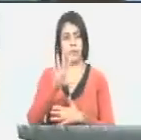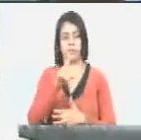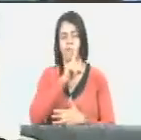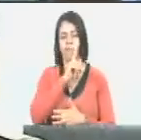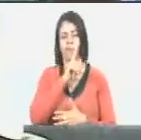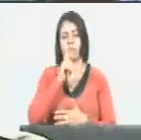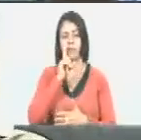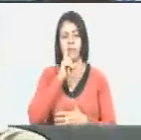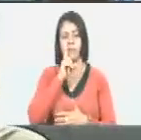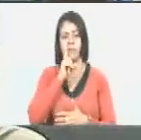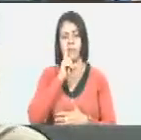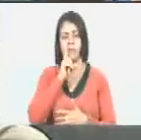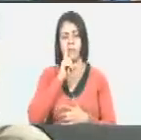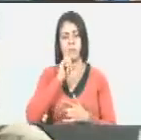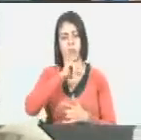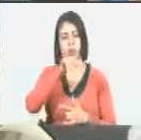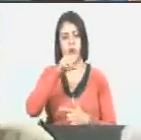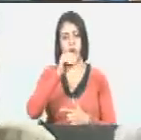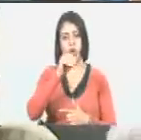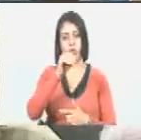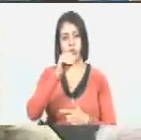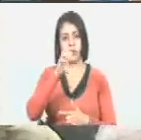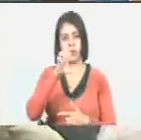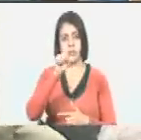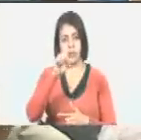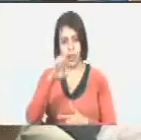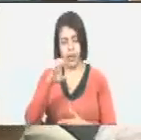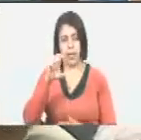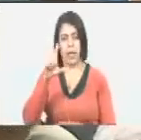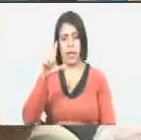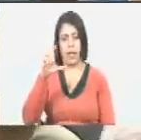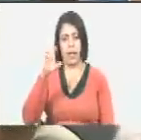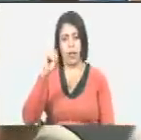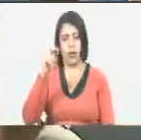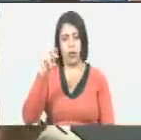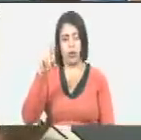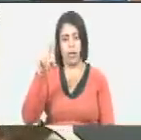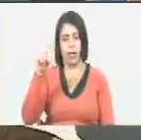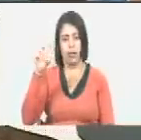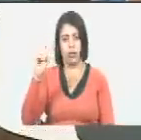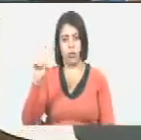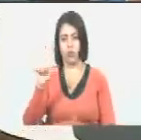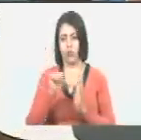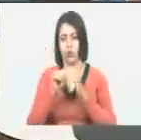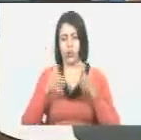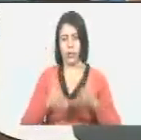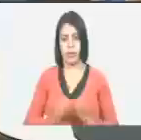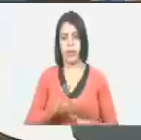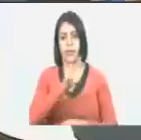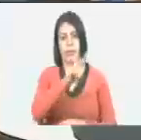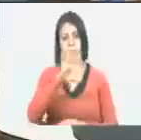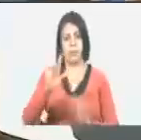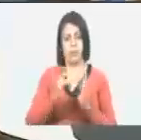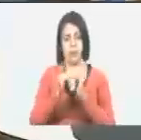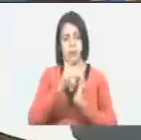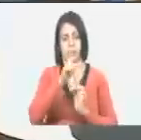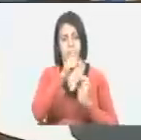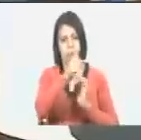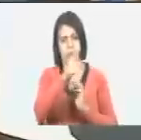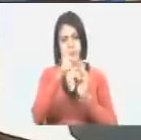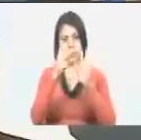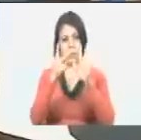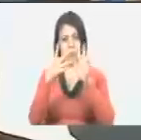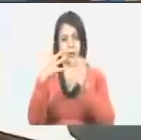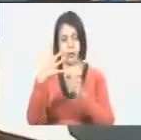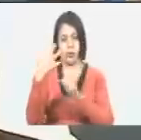nos referimos a nuestro sambo José Leonardo Chirino, quien nace en la población de Curimagua un 25 de abril